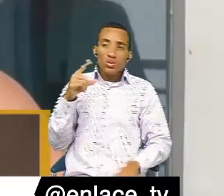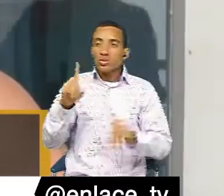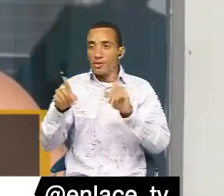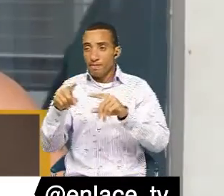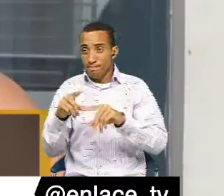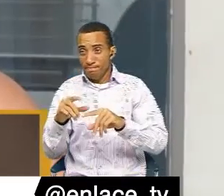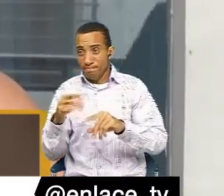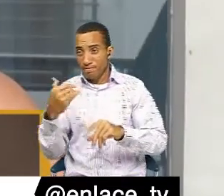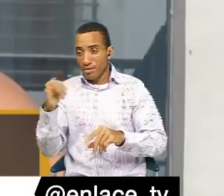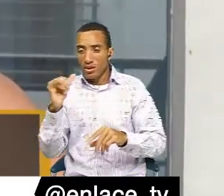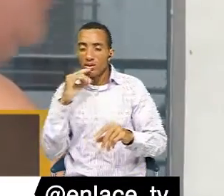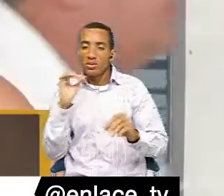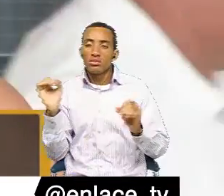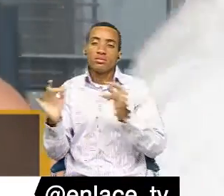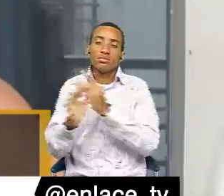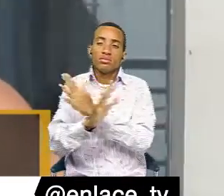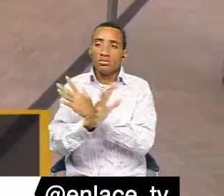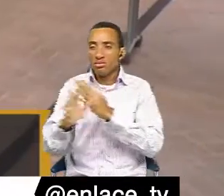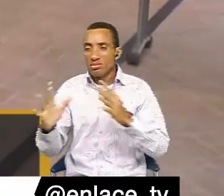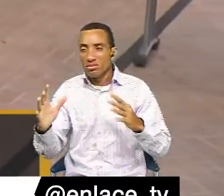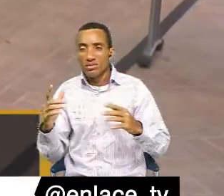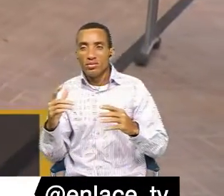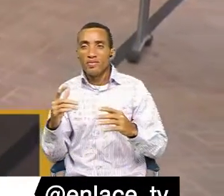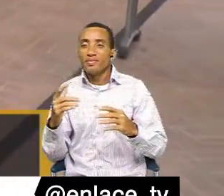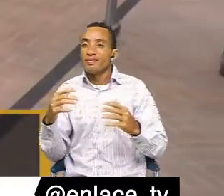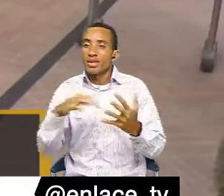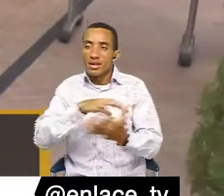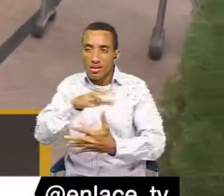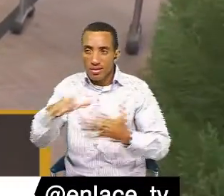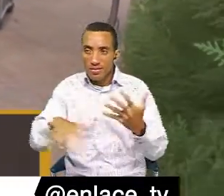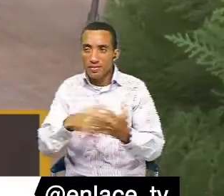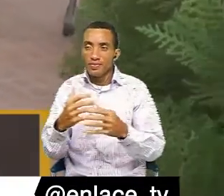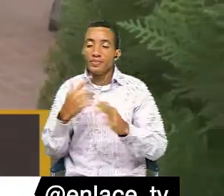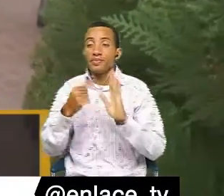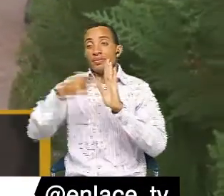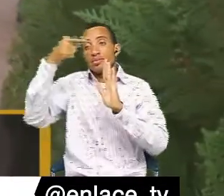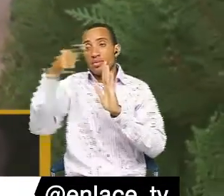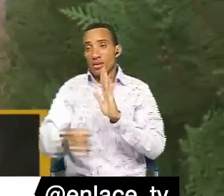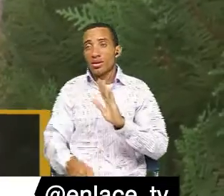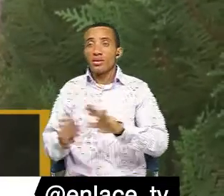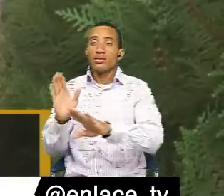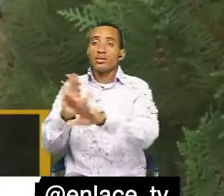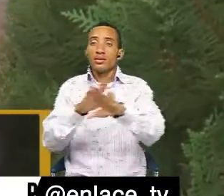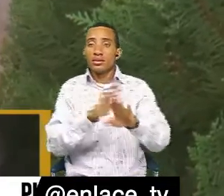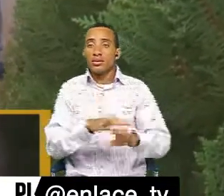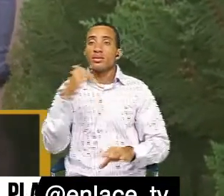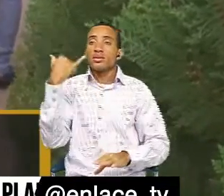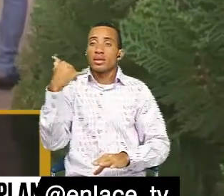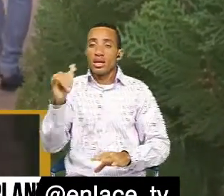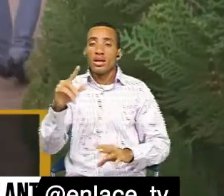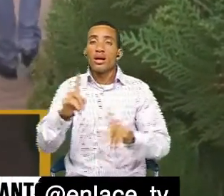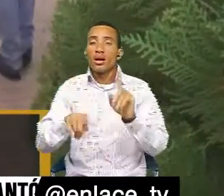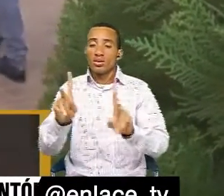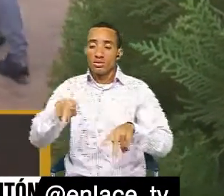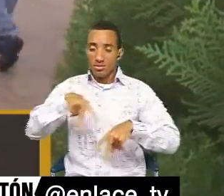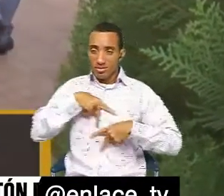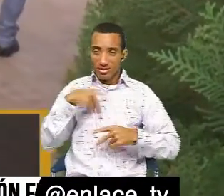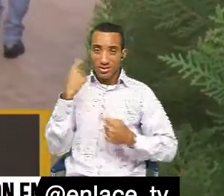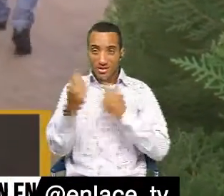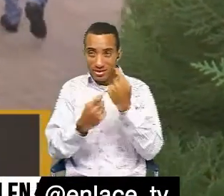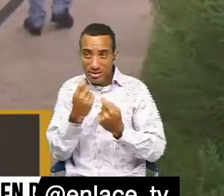zonas alrededor de la ciudad de Barranca Bermeja. Autoridades municipales aseguraron que algunos de los propietarios ya se han vuelto reincidentes, lo que obliga